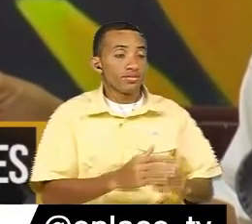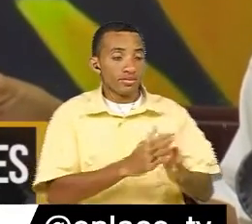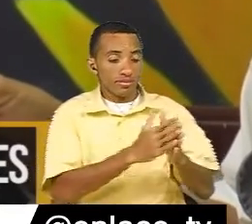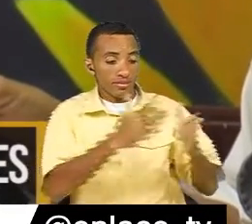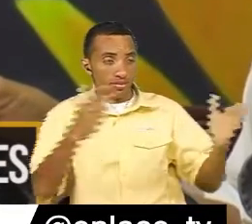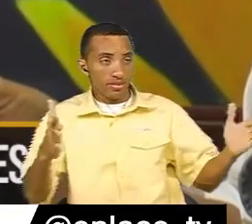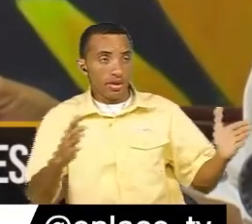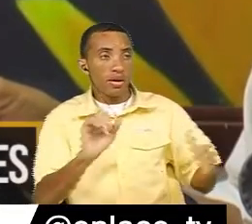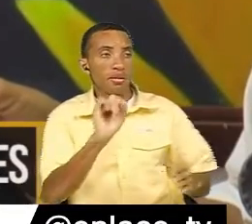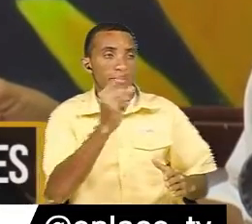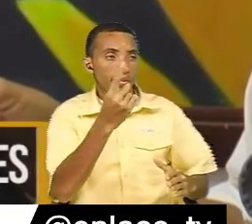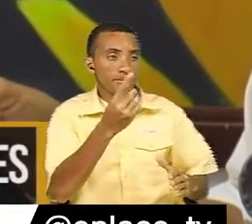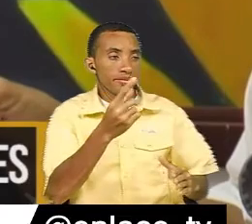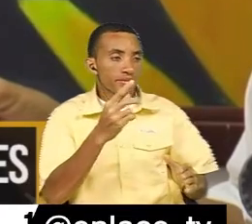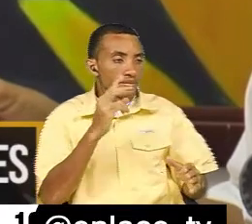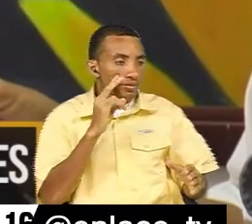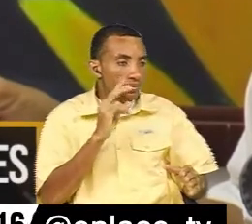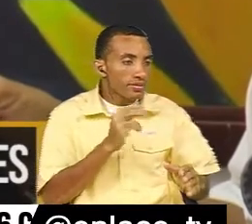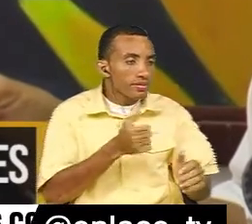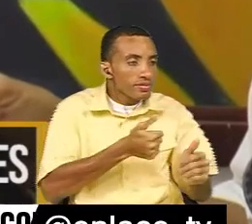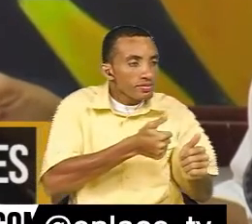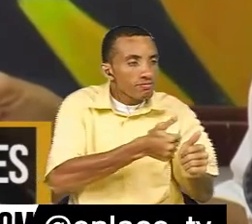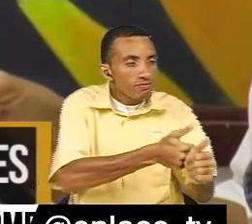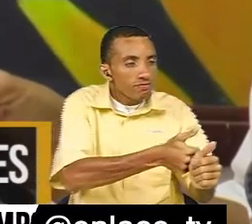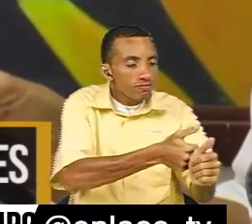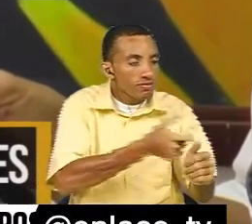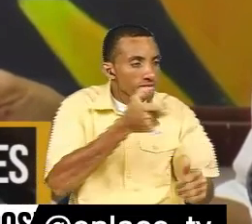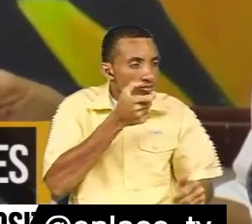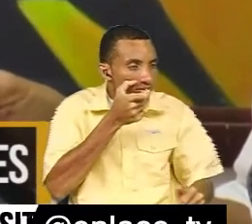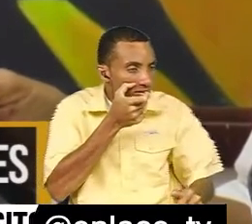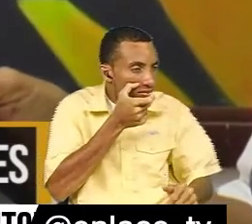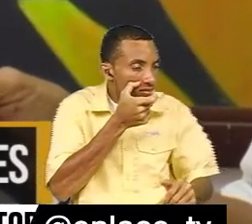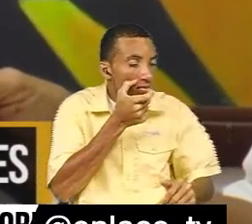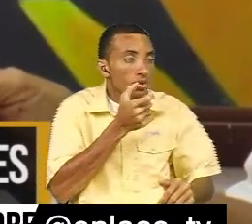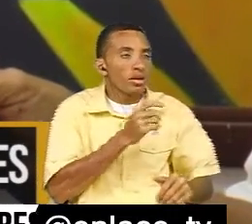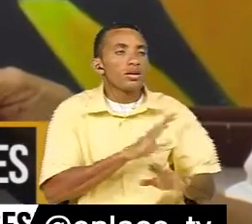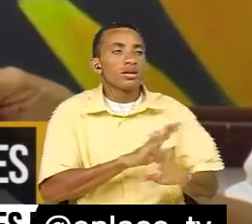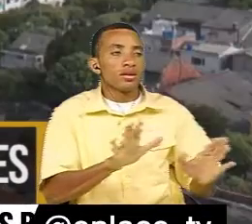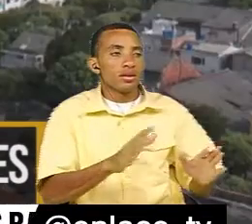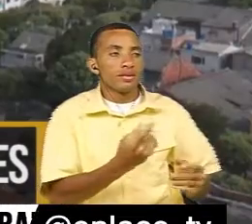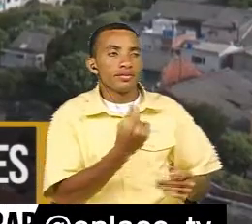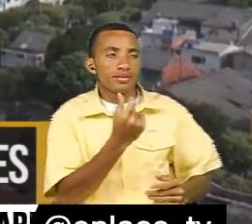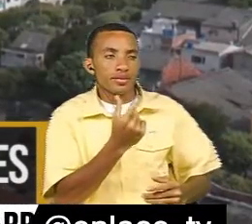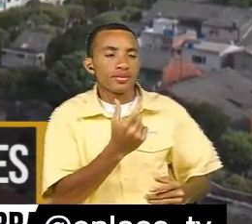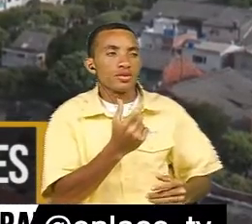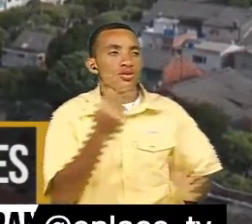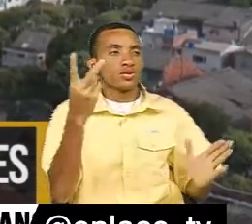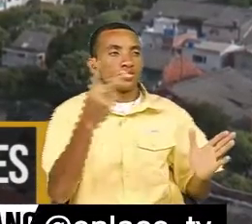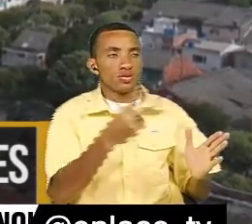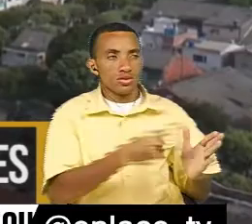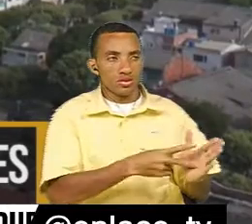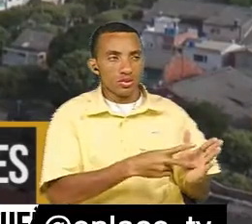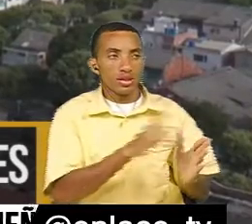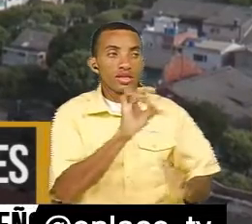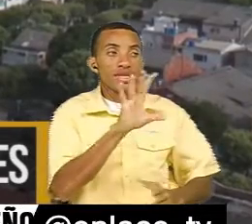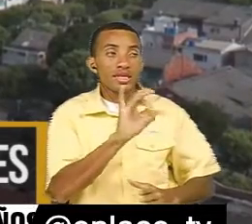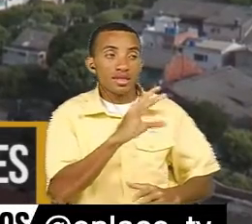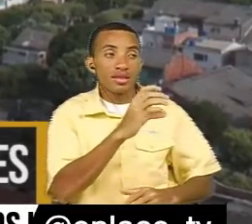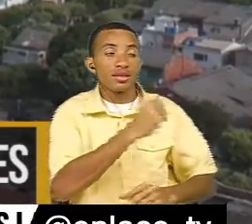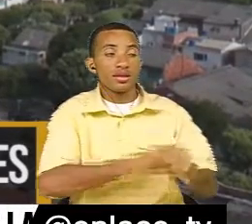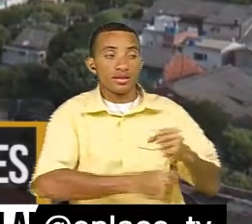primera etapa de auditorías. Tener en cuenta que estamos auditando el presupuesto del año 2015, digamos